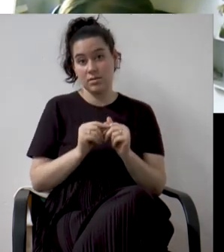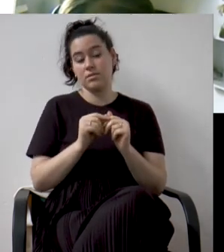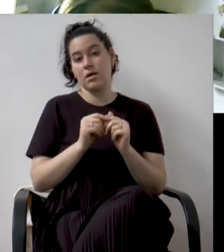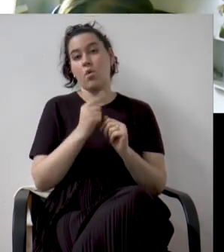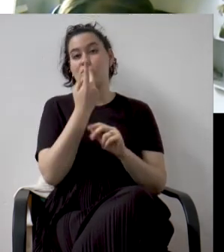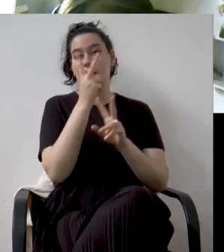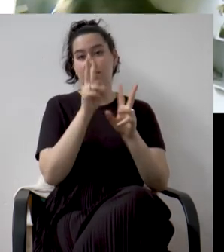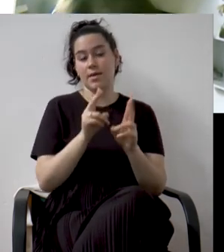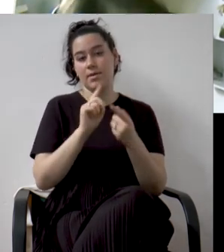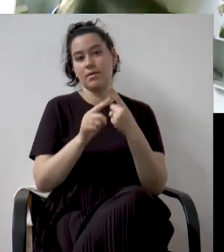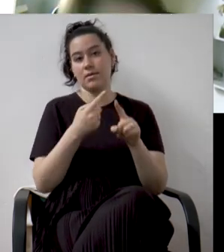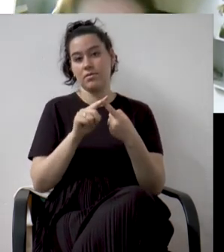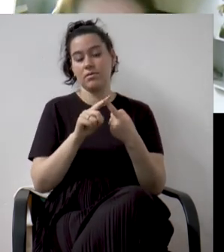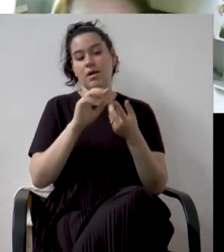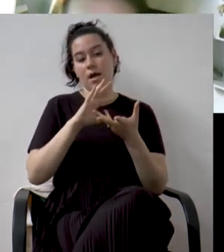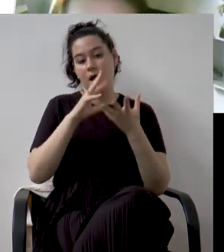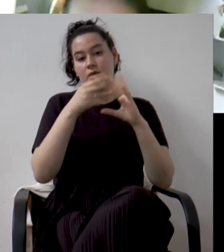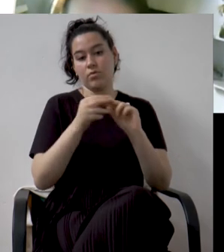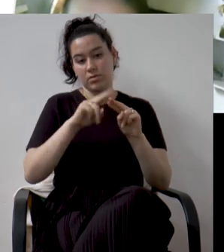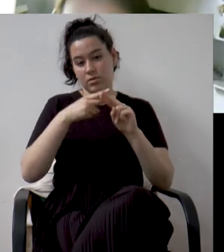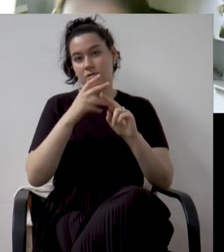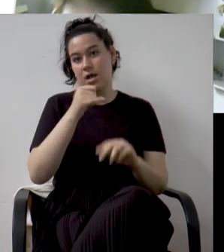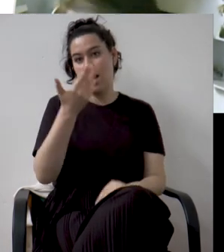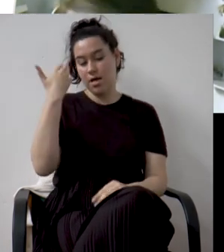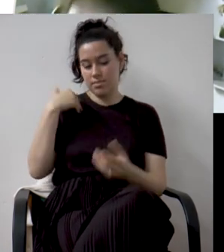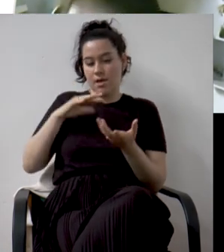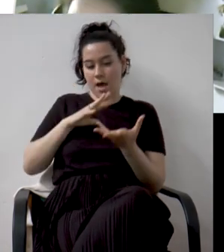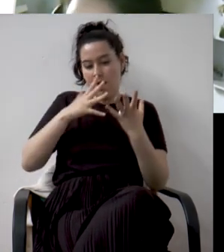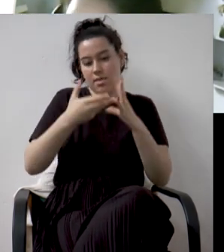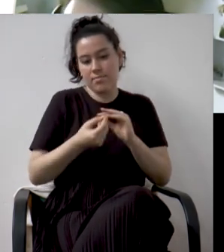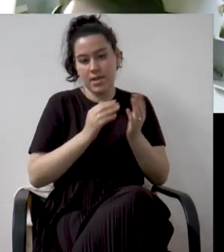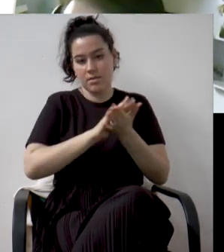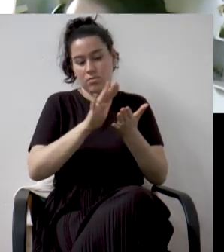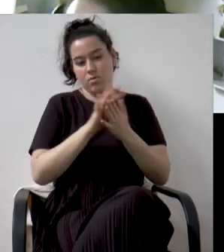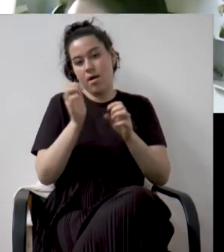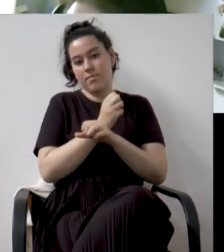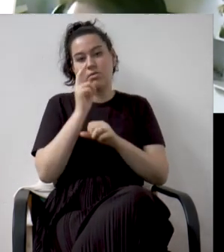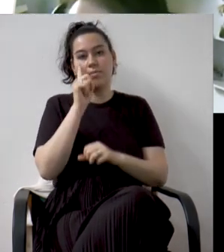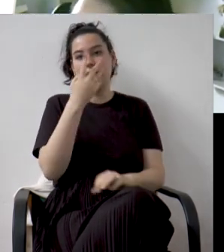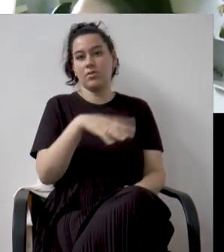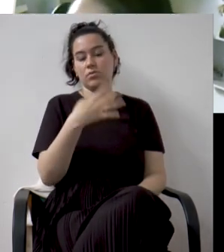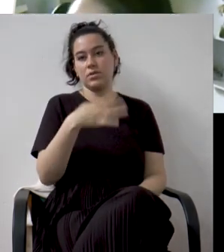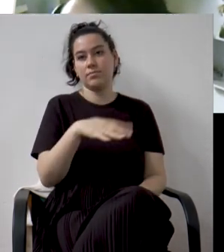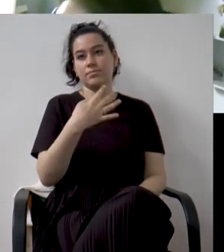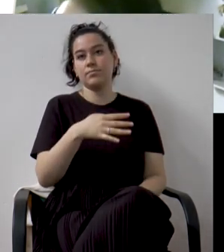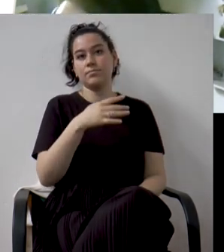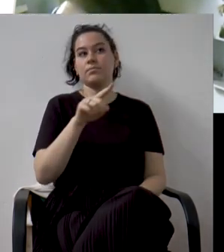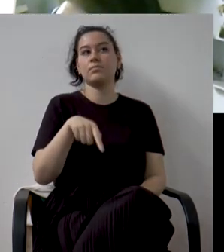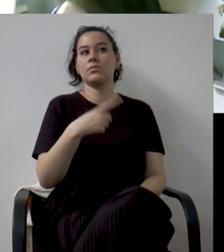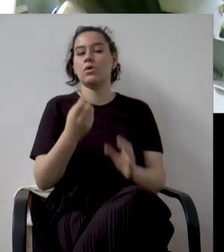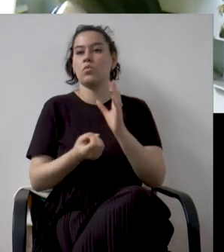etapa que tiene que ver con la readecuación de los ya existentes, ¿tá? De los que se habían aprobado en el 2014. ¿Sí? Los